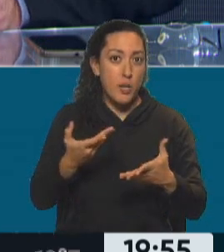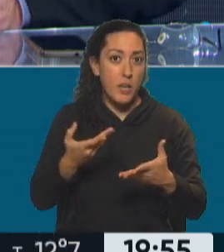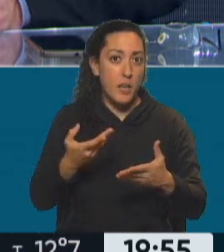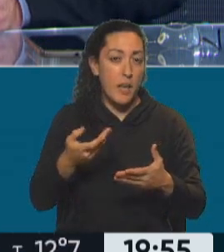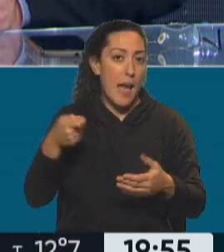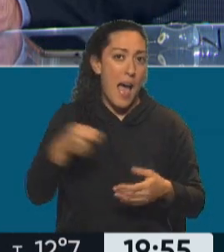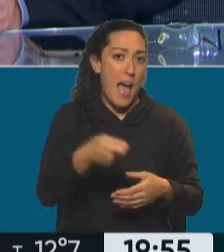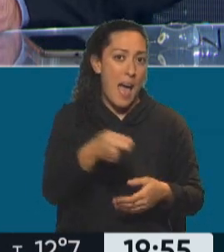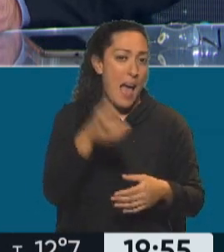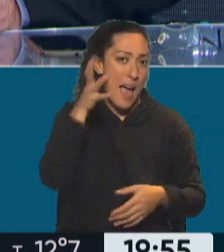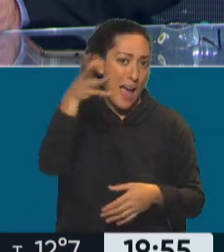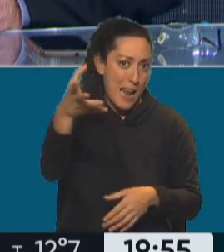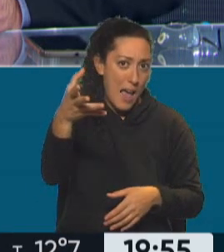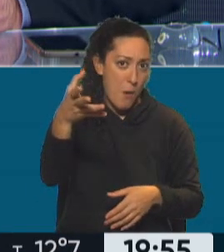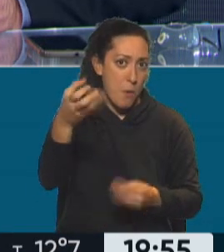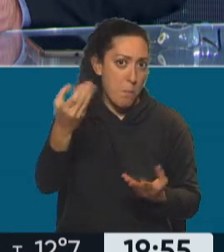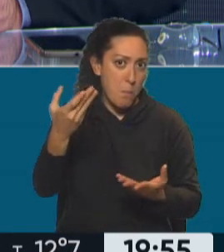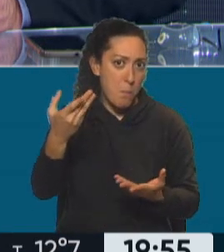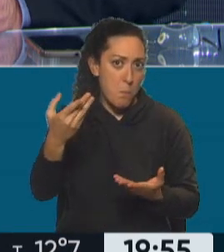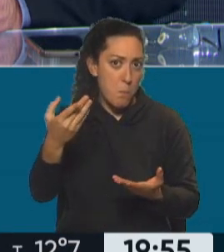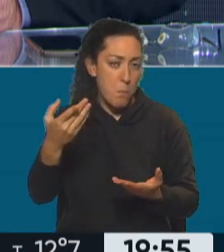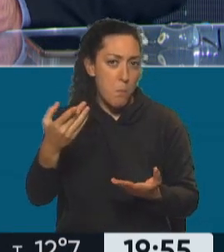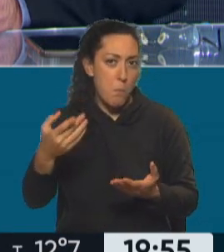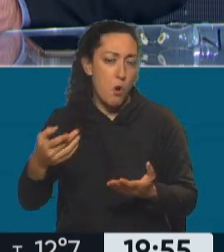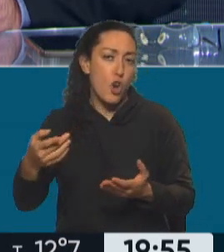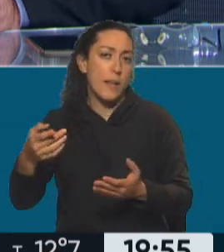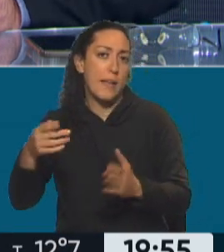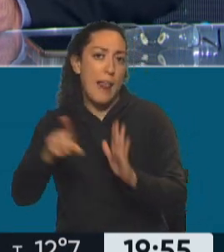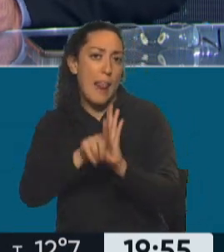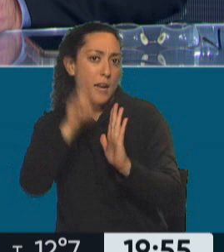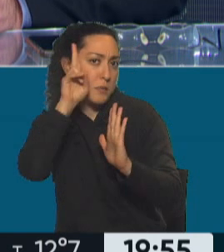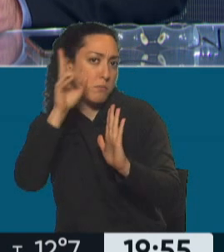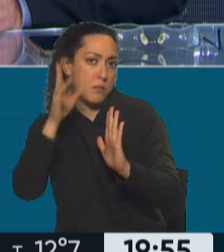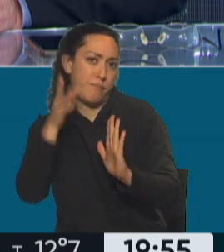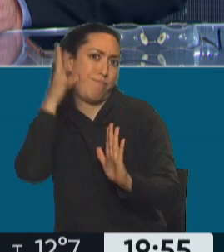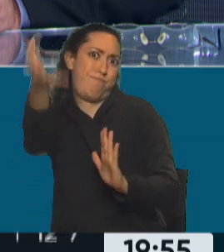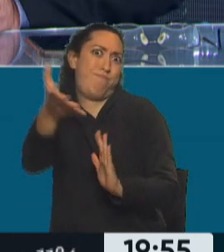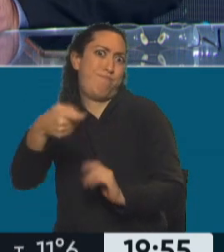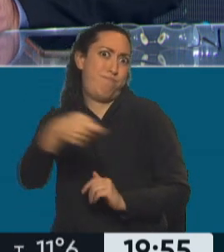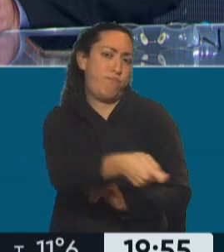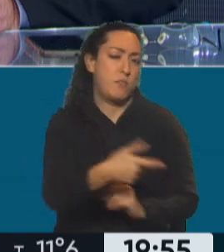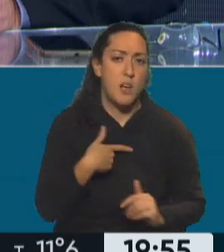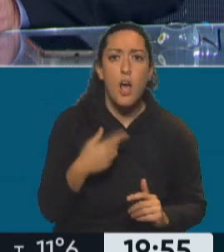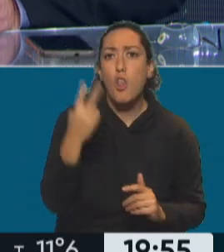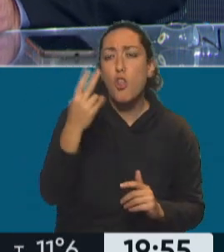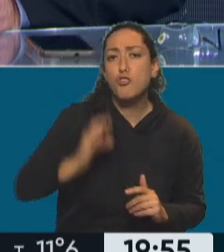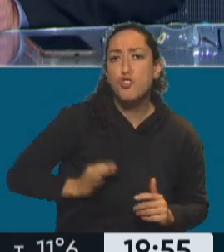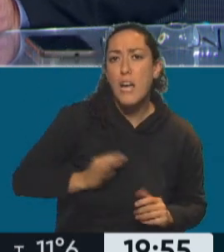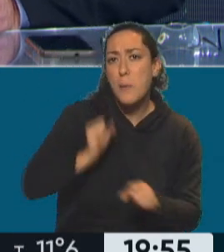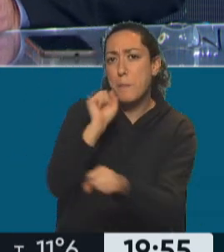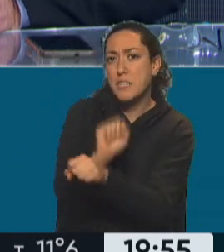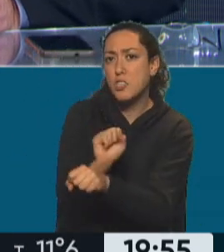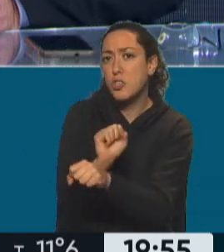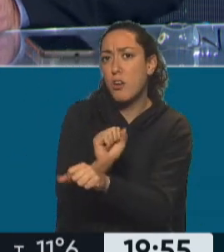homicidio agravado en exceso del cumplimiento del deber. Y le dieron 2 años de prisión en suspenso que todavía no está firme. Todavía